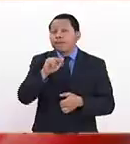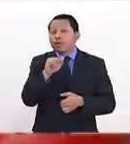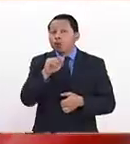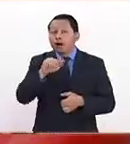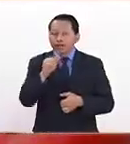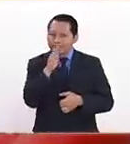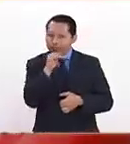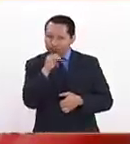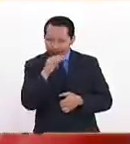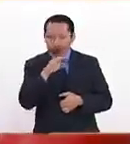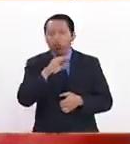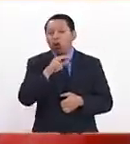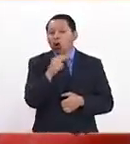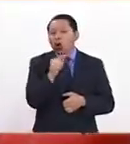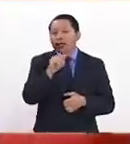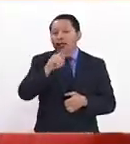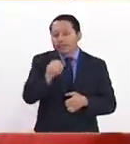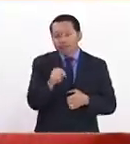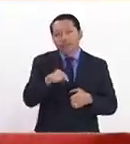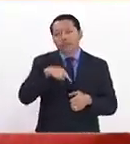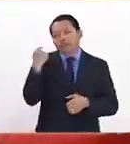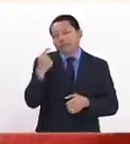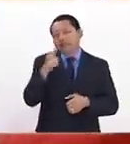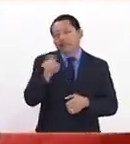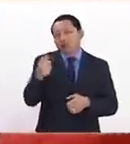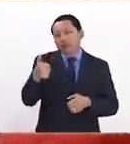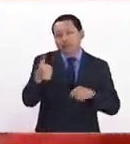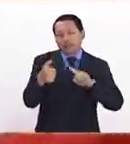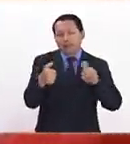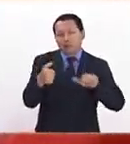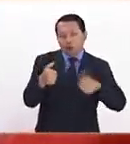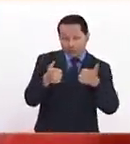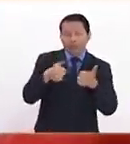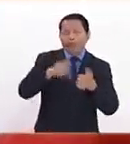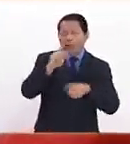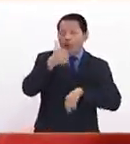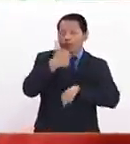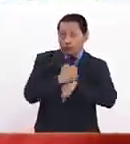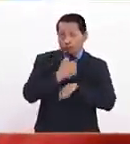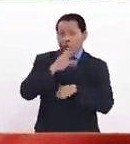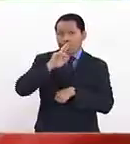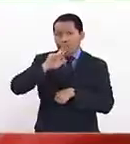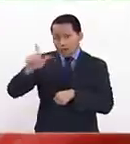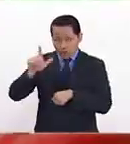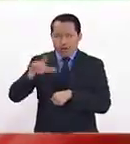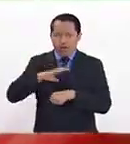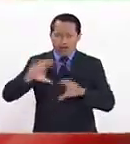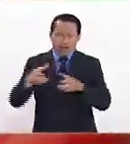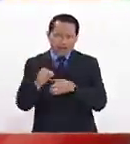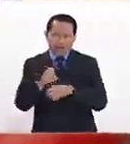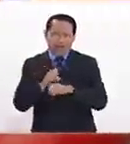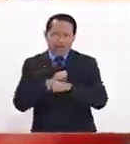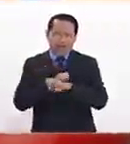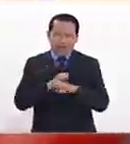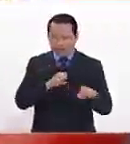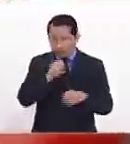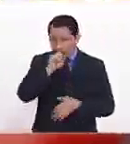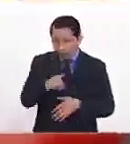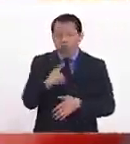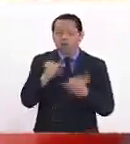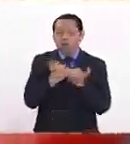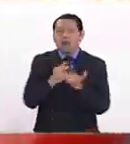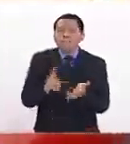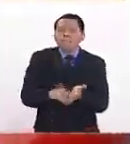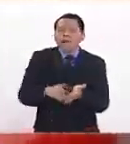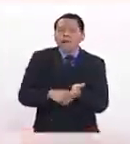los Hornets de Charlotte y cayeron 106-111, pero se mantienen como los sextos mejores de la Conferencia del Este. Quienes también le hicieron valer